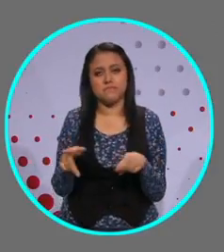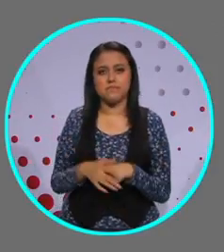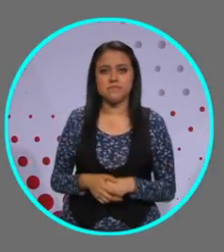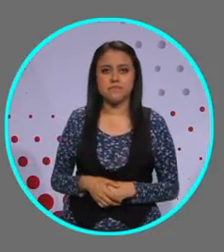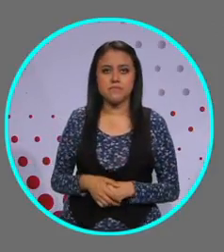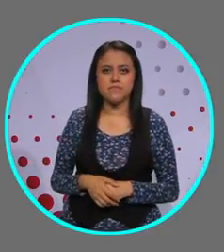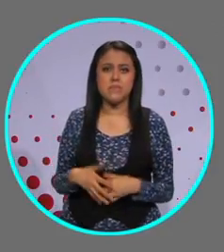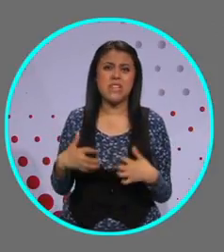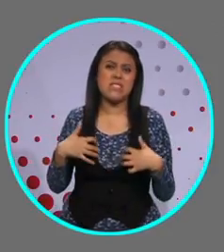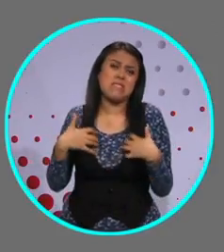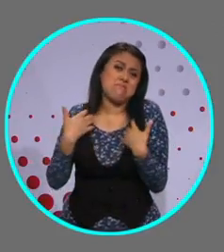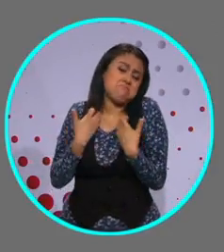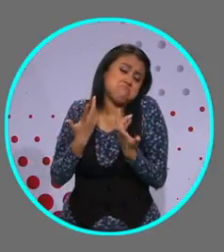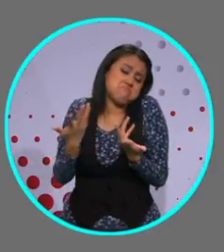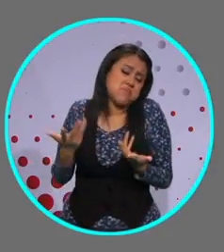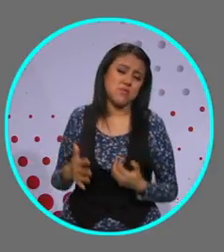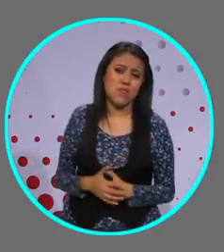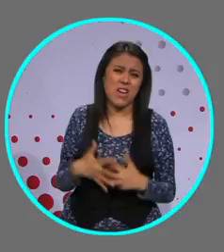en sí